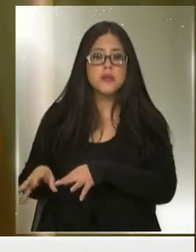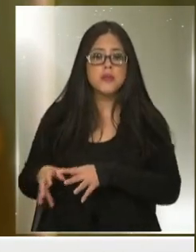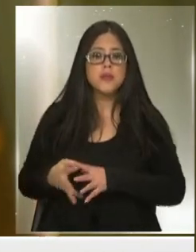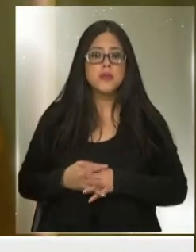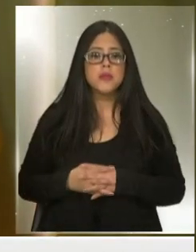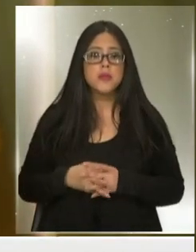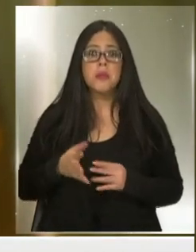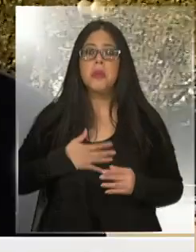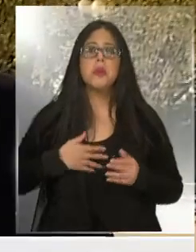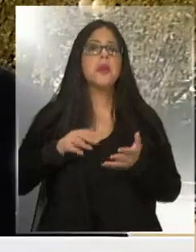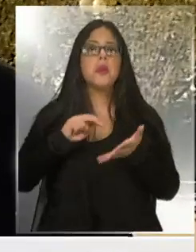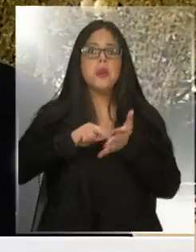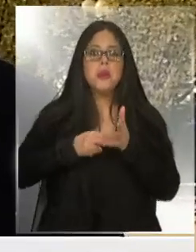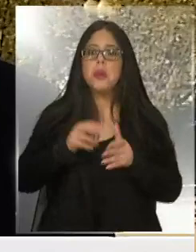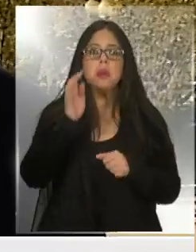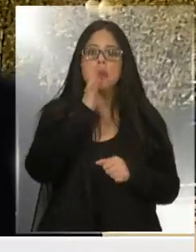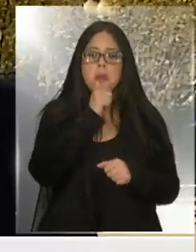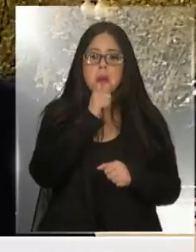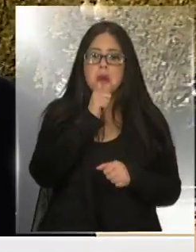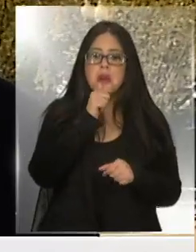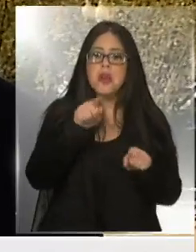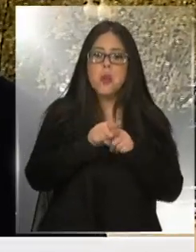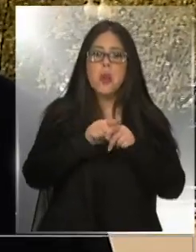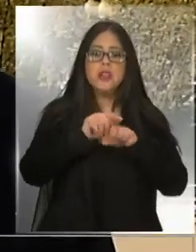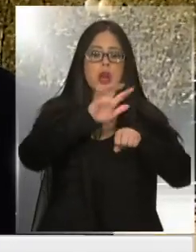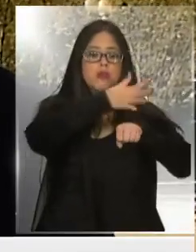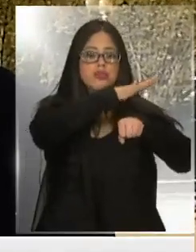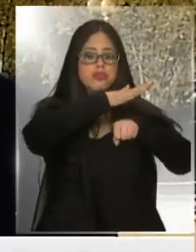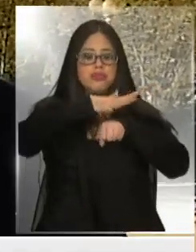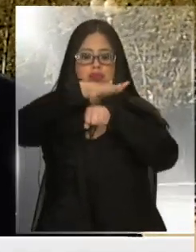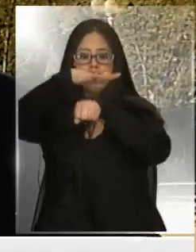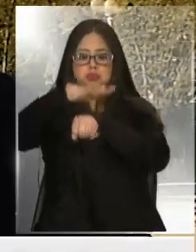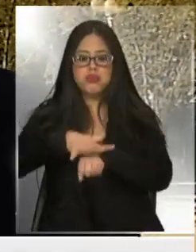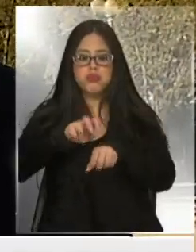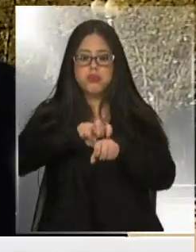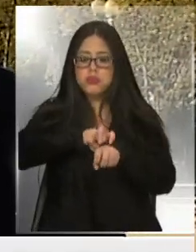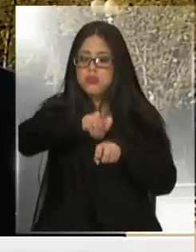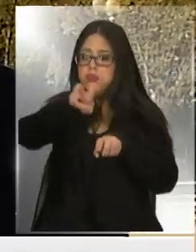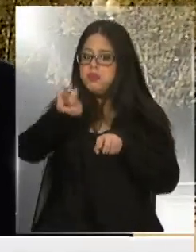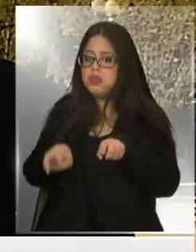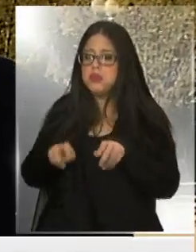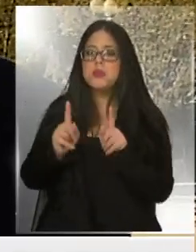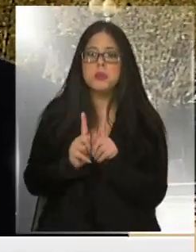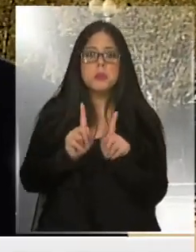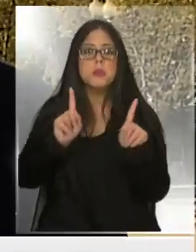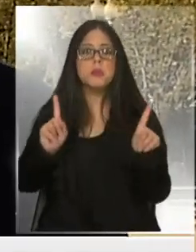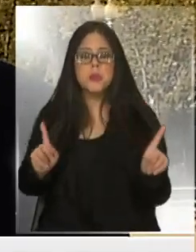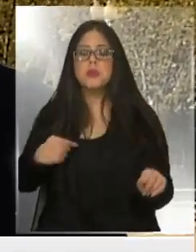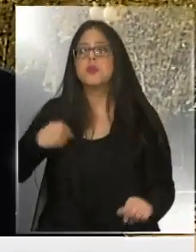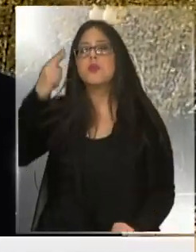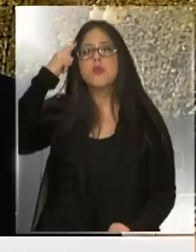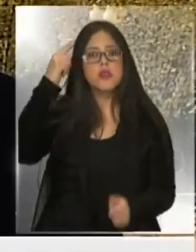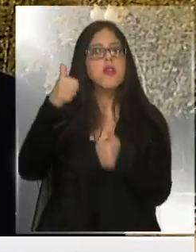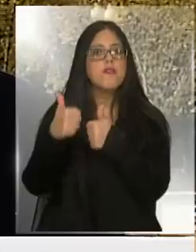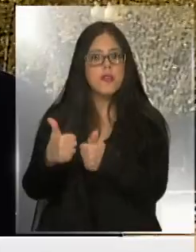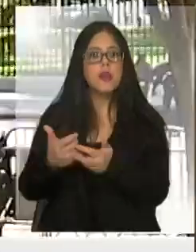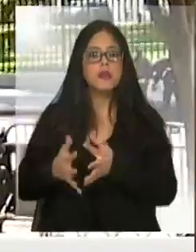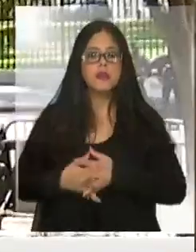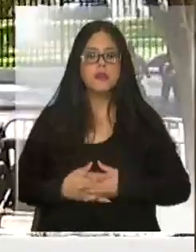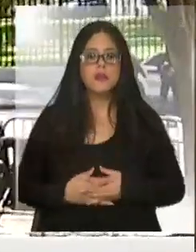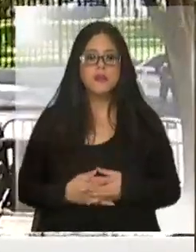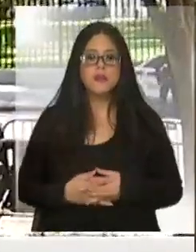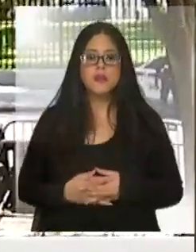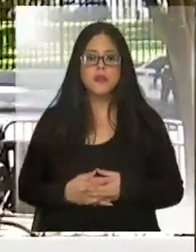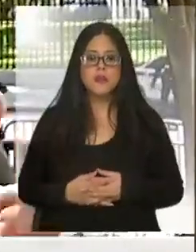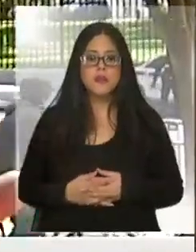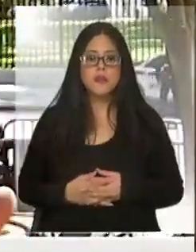No tengo problema con eso. Se bajó del helicóptero, mantuvo la distancia con las personas. Creo que estuvo bien. Y